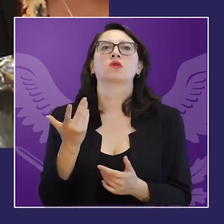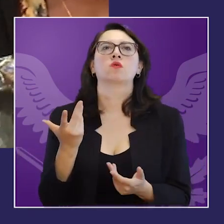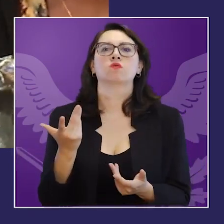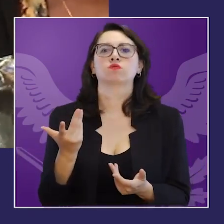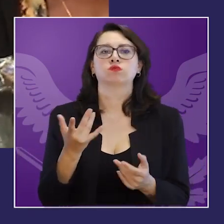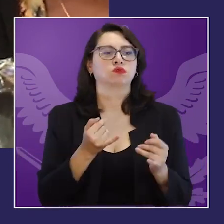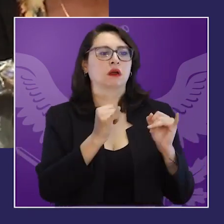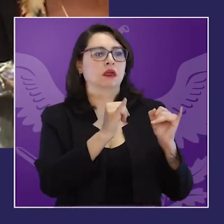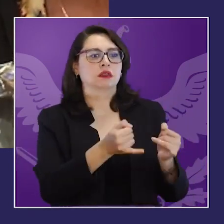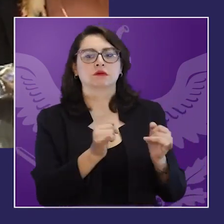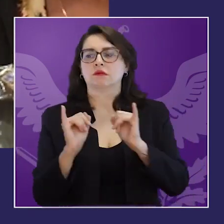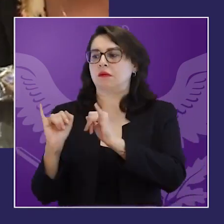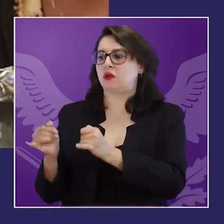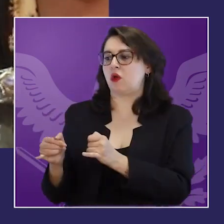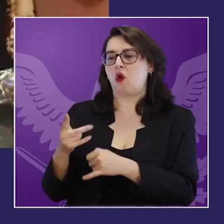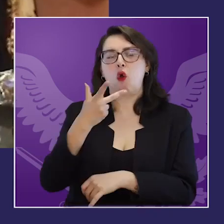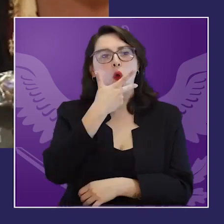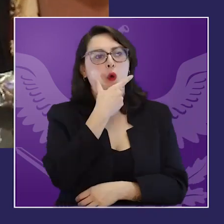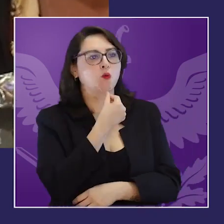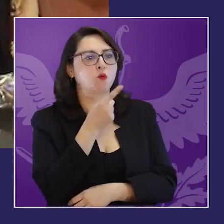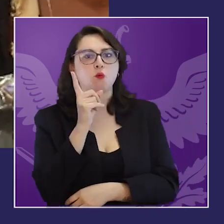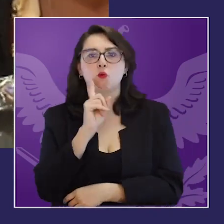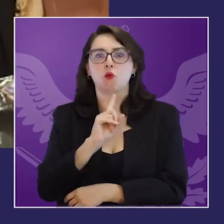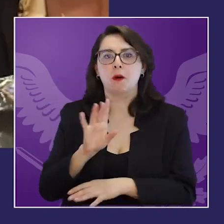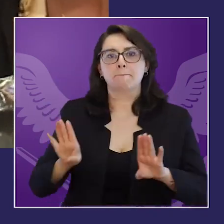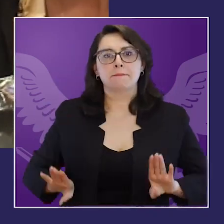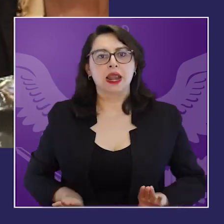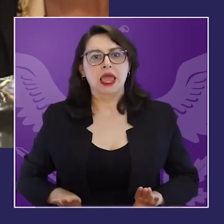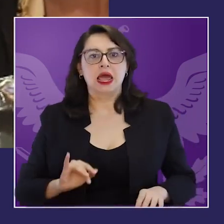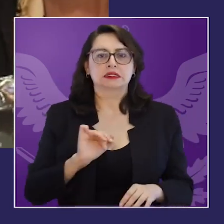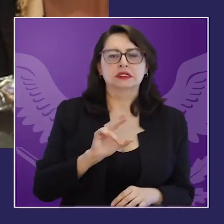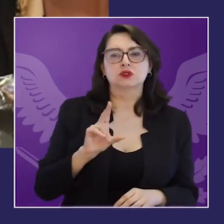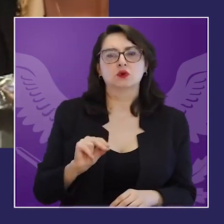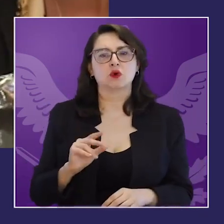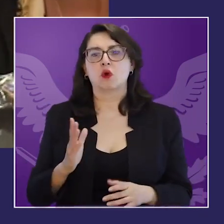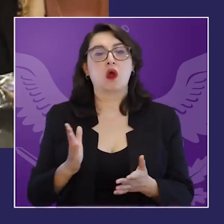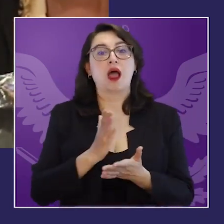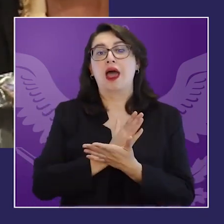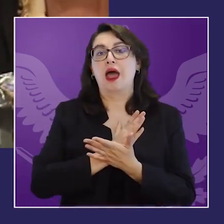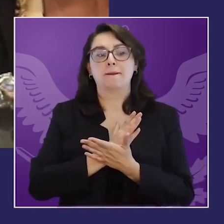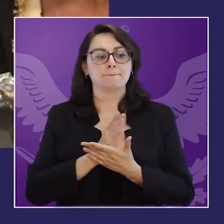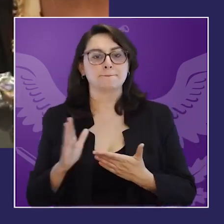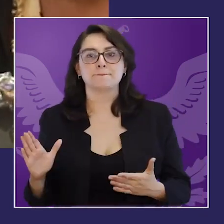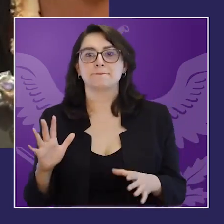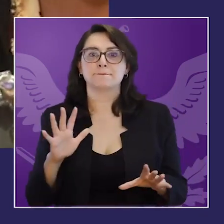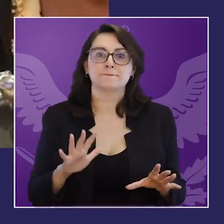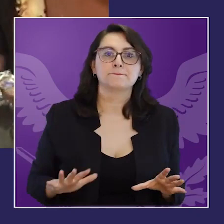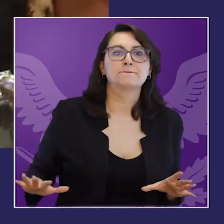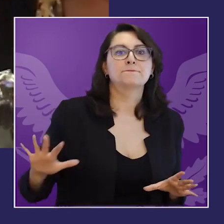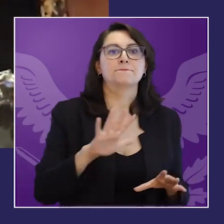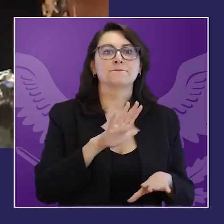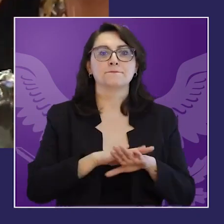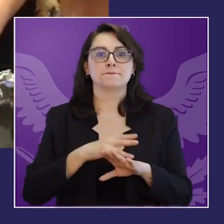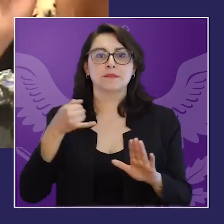por comprender que hay un fenómeno que se escapa del solo hecho individual entre un hombre y una mujer, que pudieron haber sido pareja